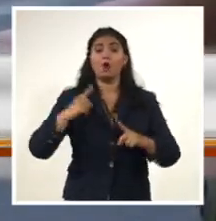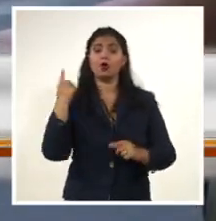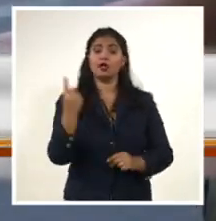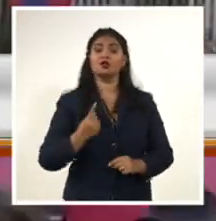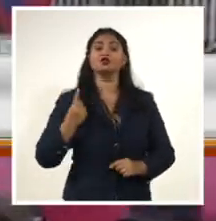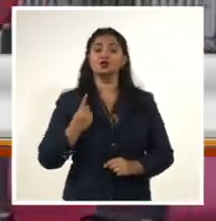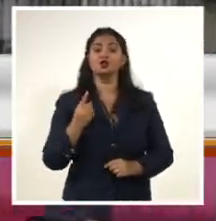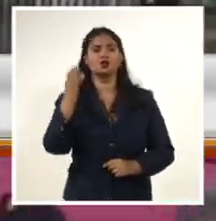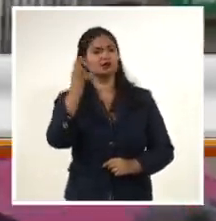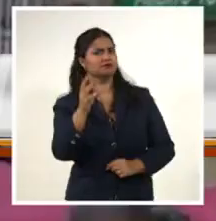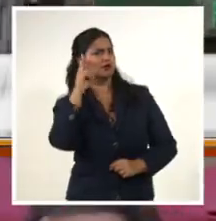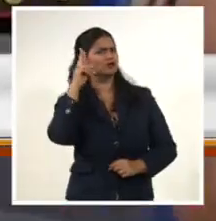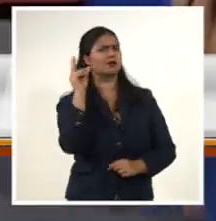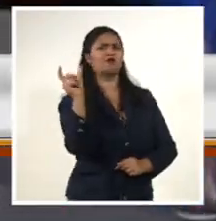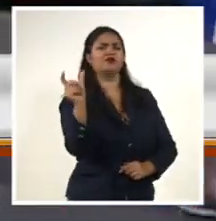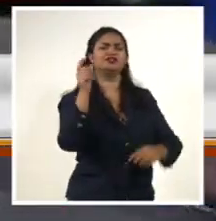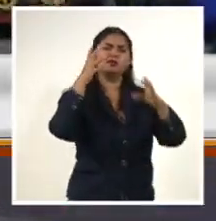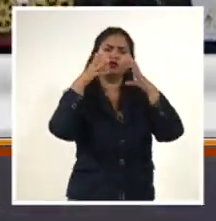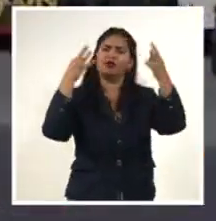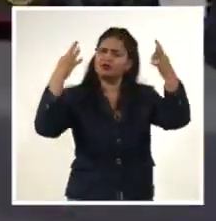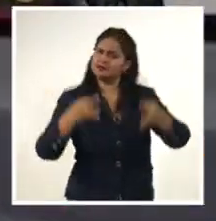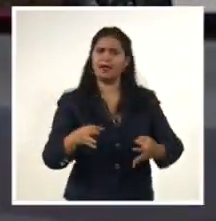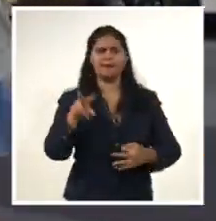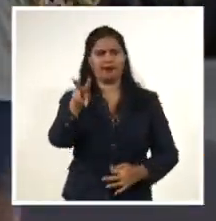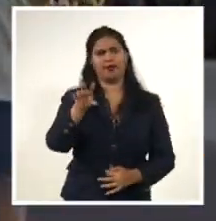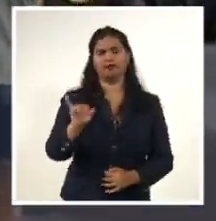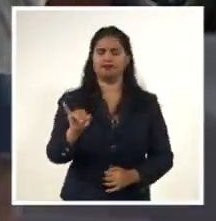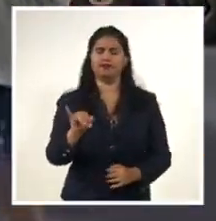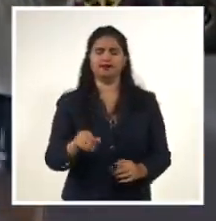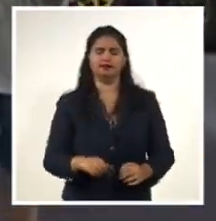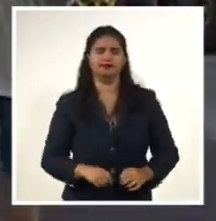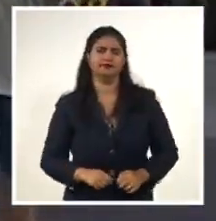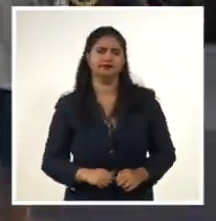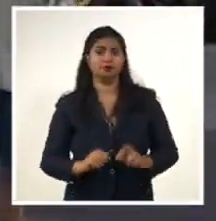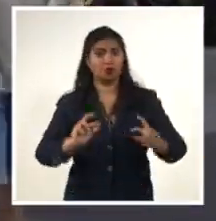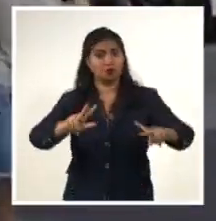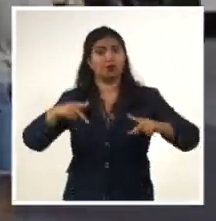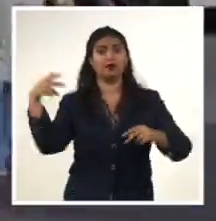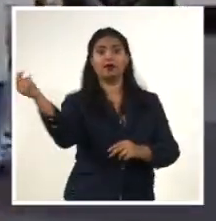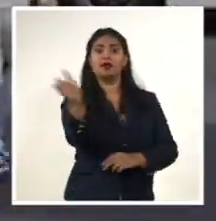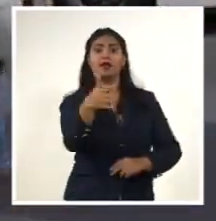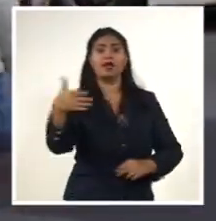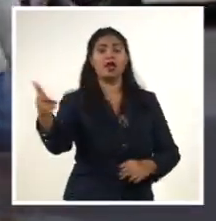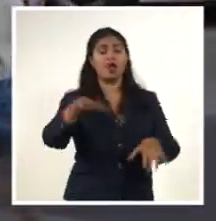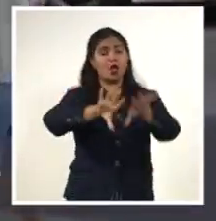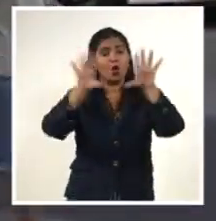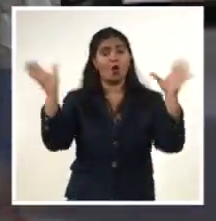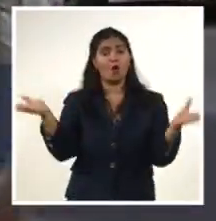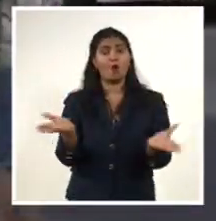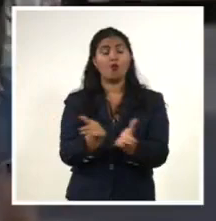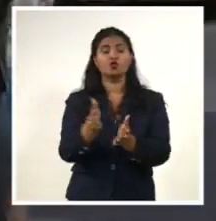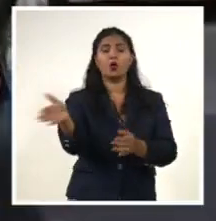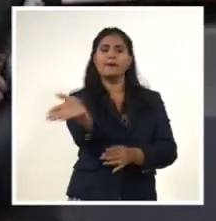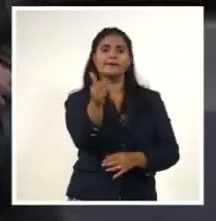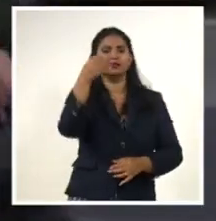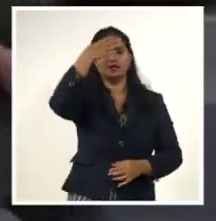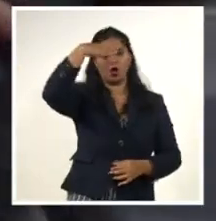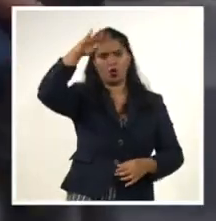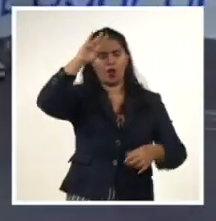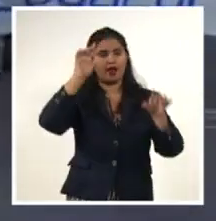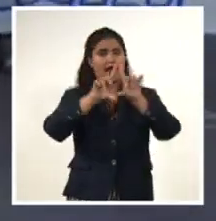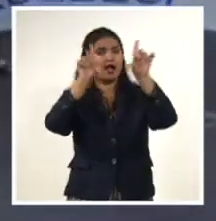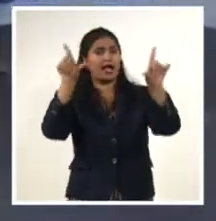es 26. Una vez más, este 26 de julio ondearon en el mundo banderas cubanas, carteles y consignas